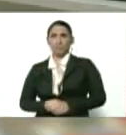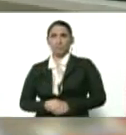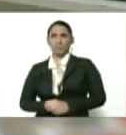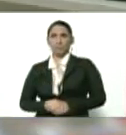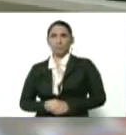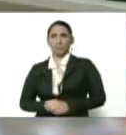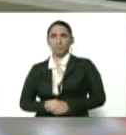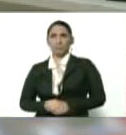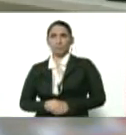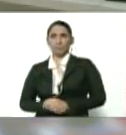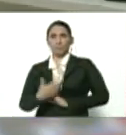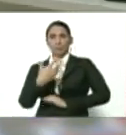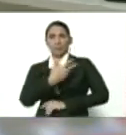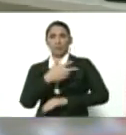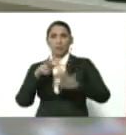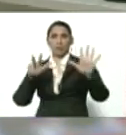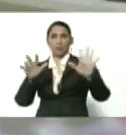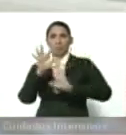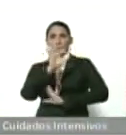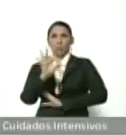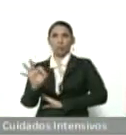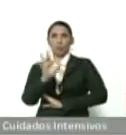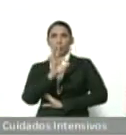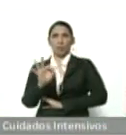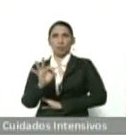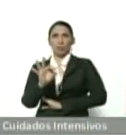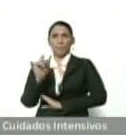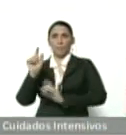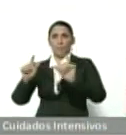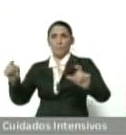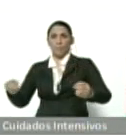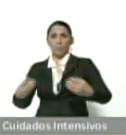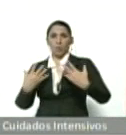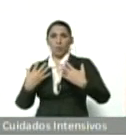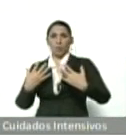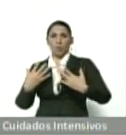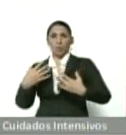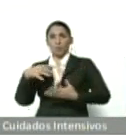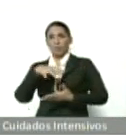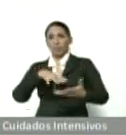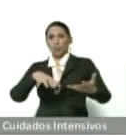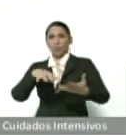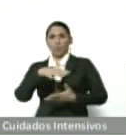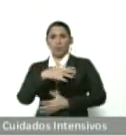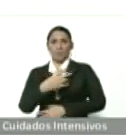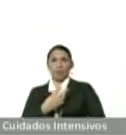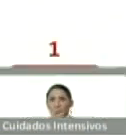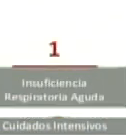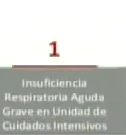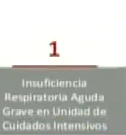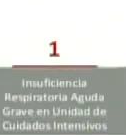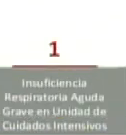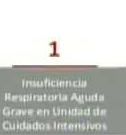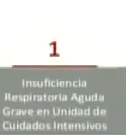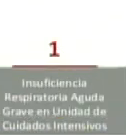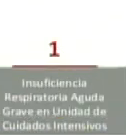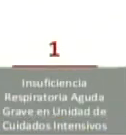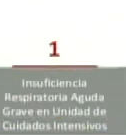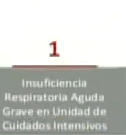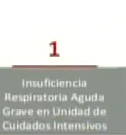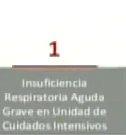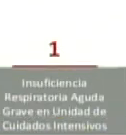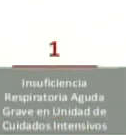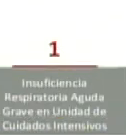El 38% son casos de insuficiencia respiratoria leve,